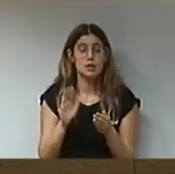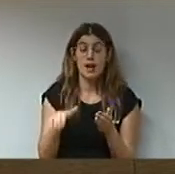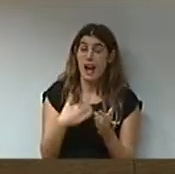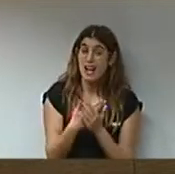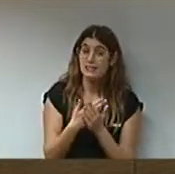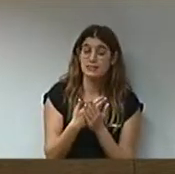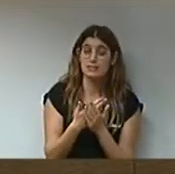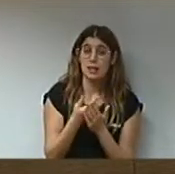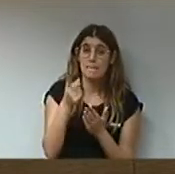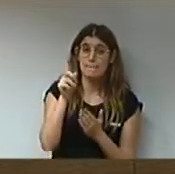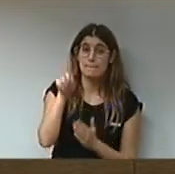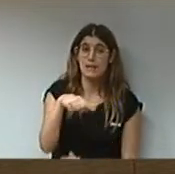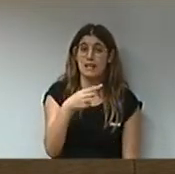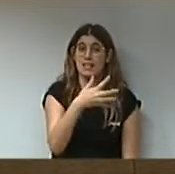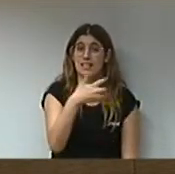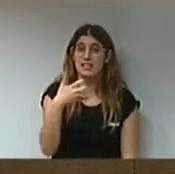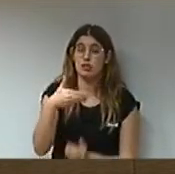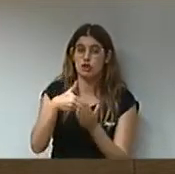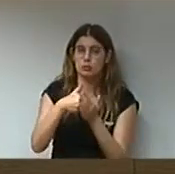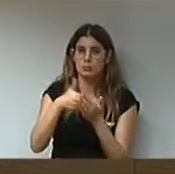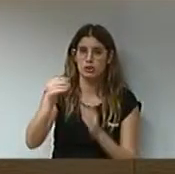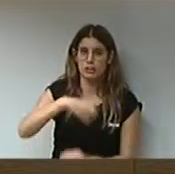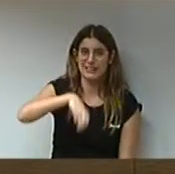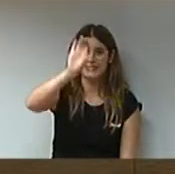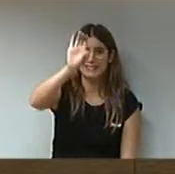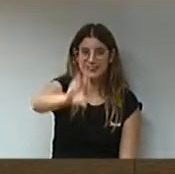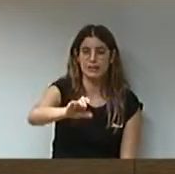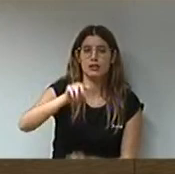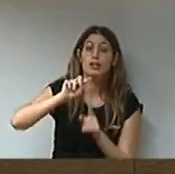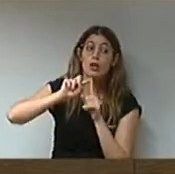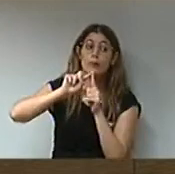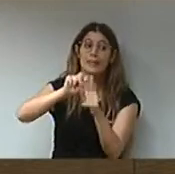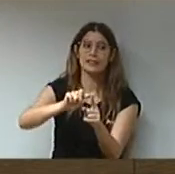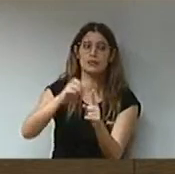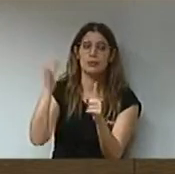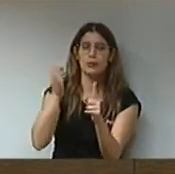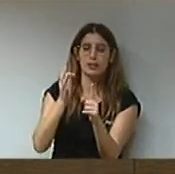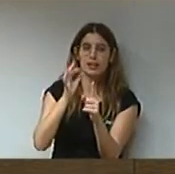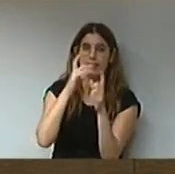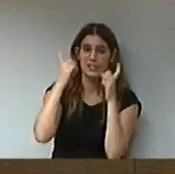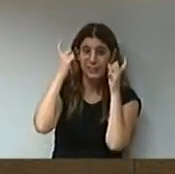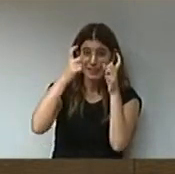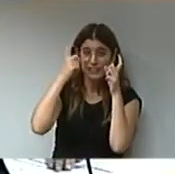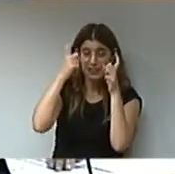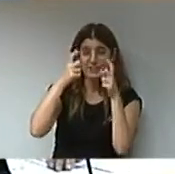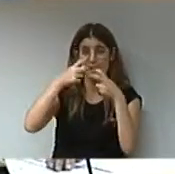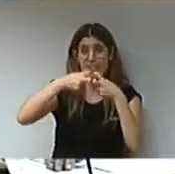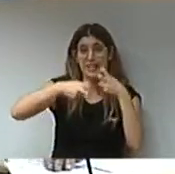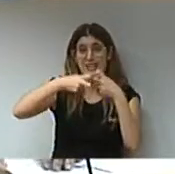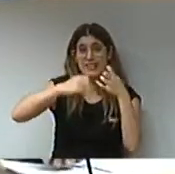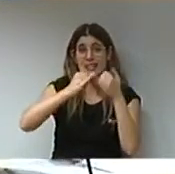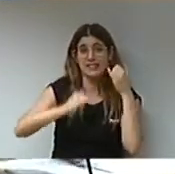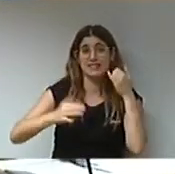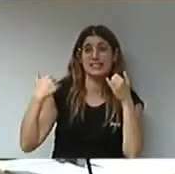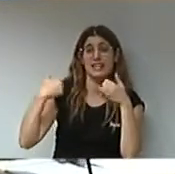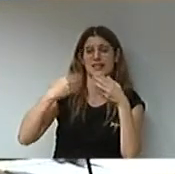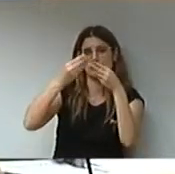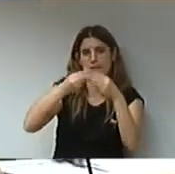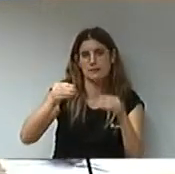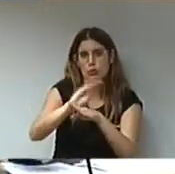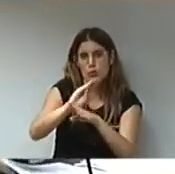llegar a casi 1.500 millones son los que se han destinado para intentar suturar las heridas de las crisis que hemos ido